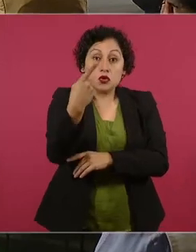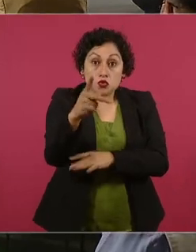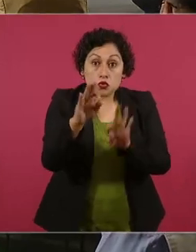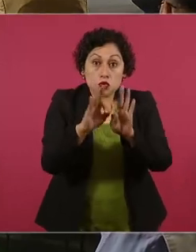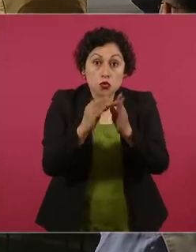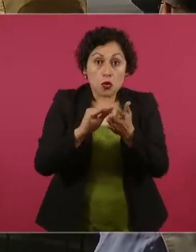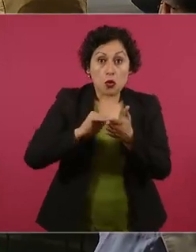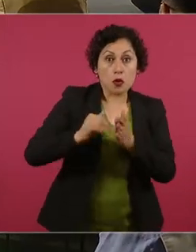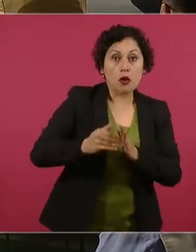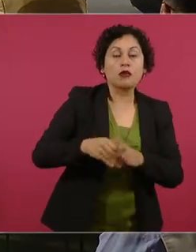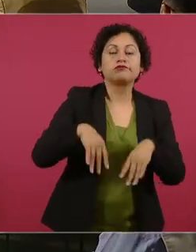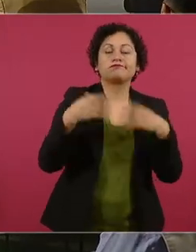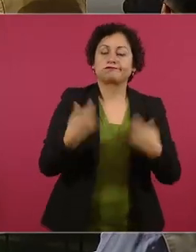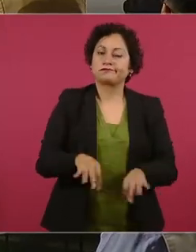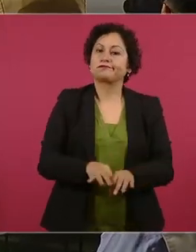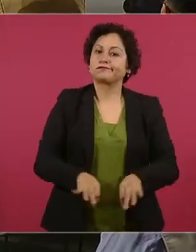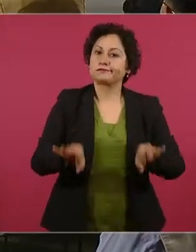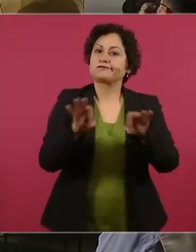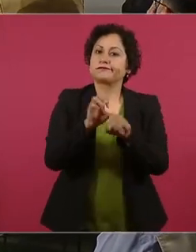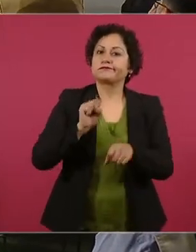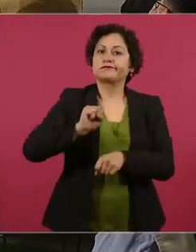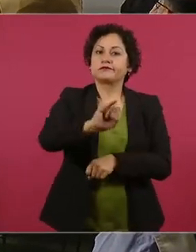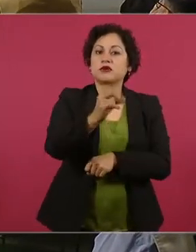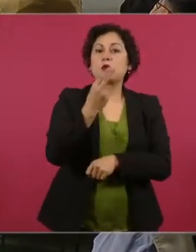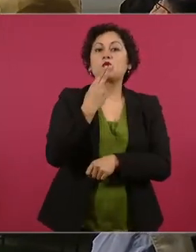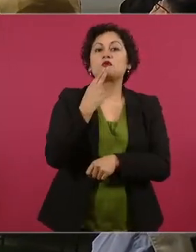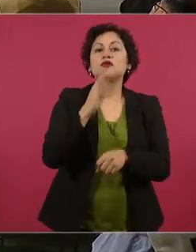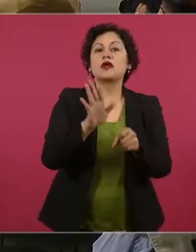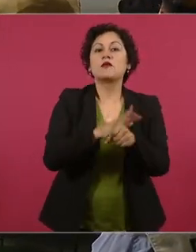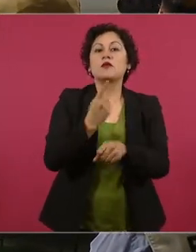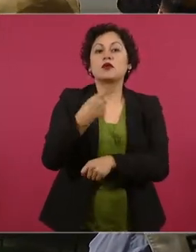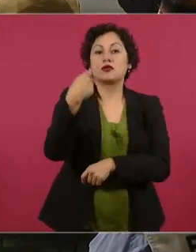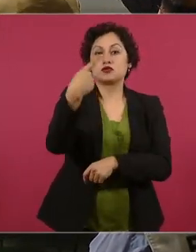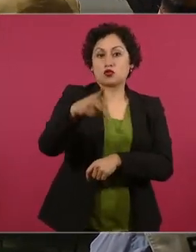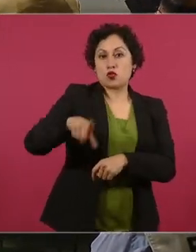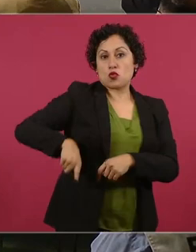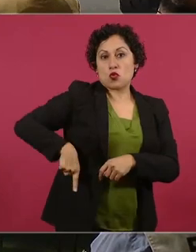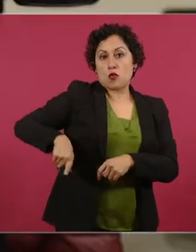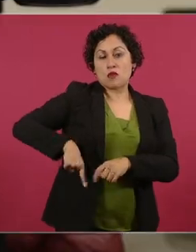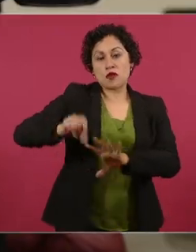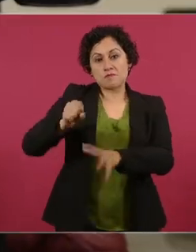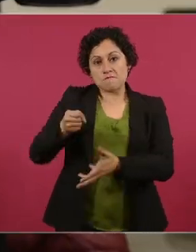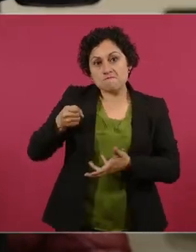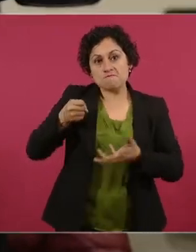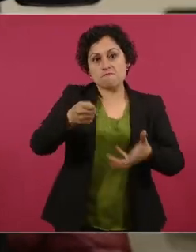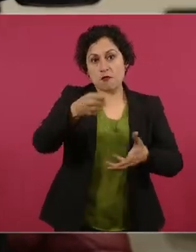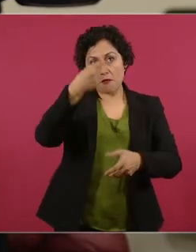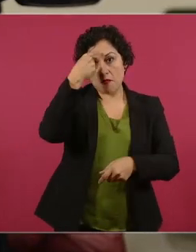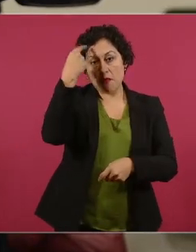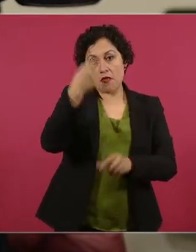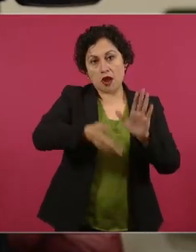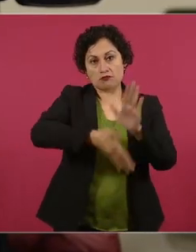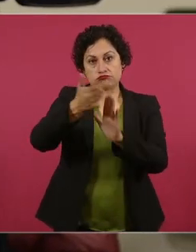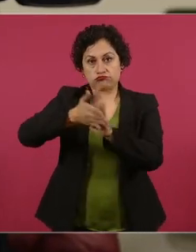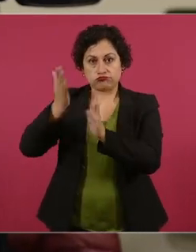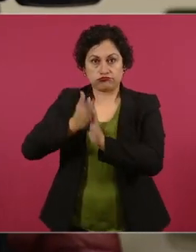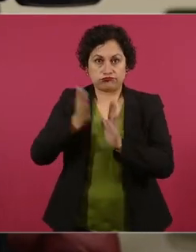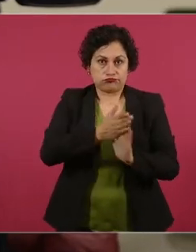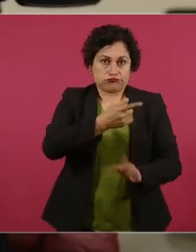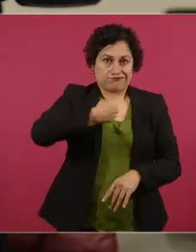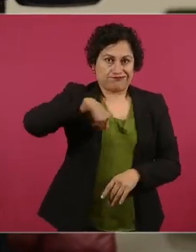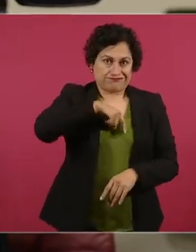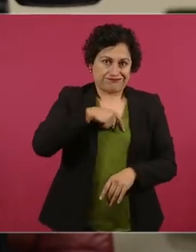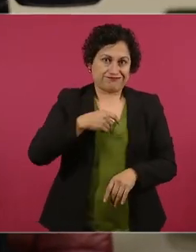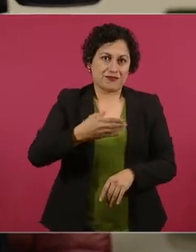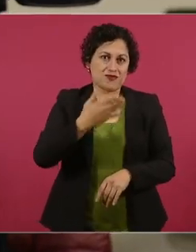su gobierno pues se ha determinado a invertir fuerte en la infraestructura de nuestro estado. Tenemos avances en lo que tiene que